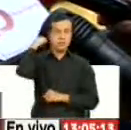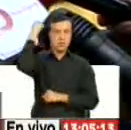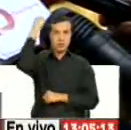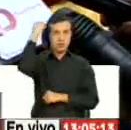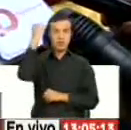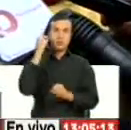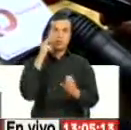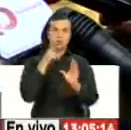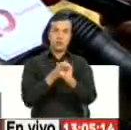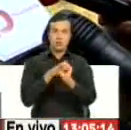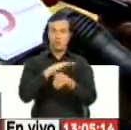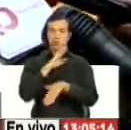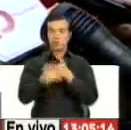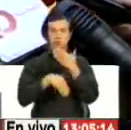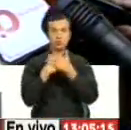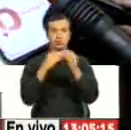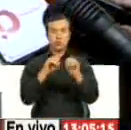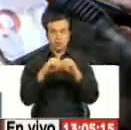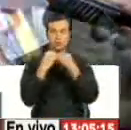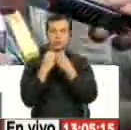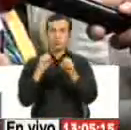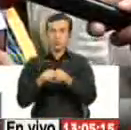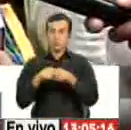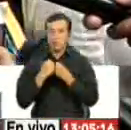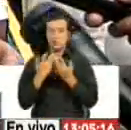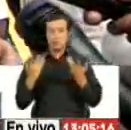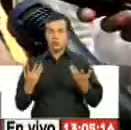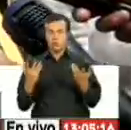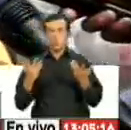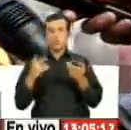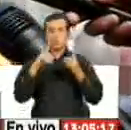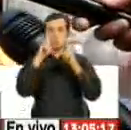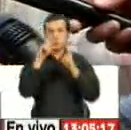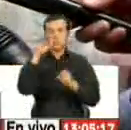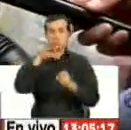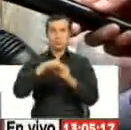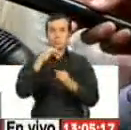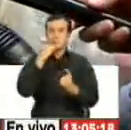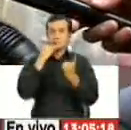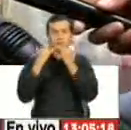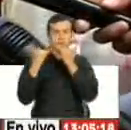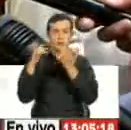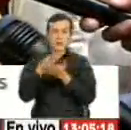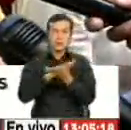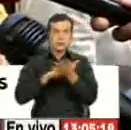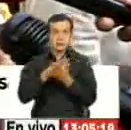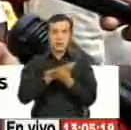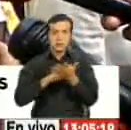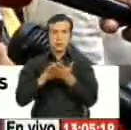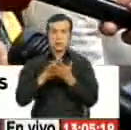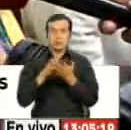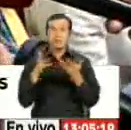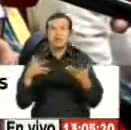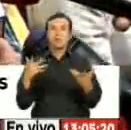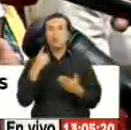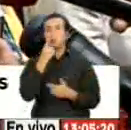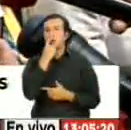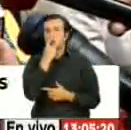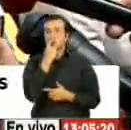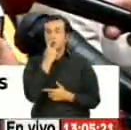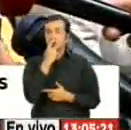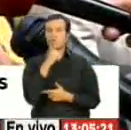participación de todas las organizaciones sociales es una consulta popular tramposa esta consulta popular responde a los intereses